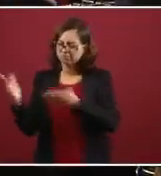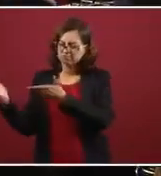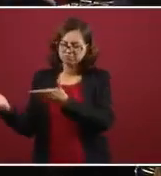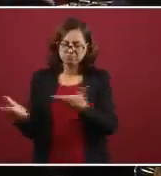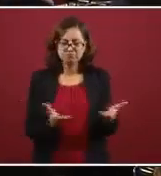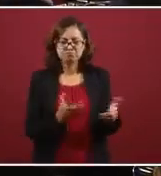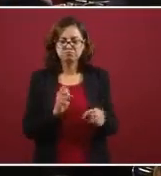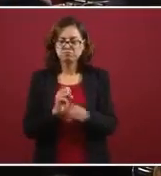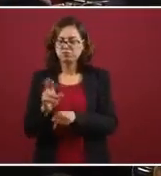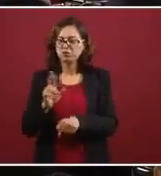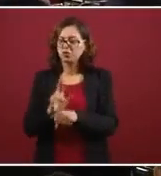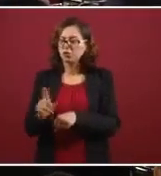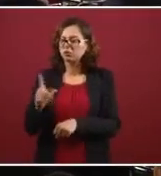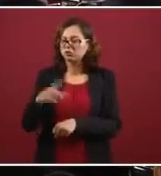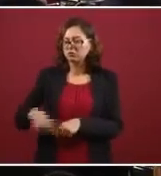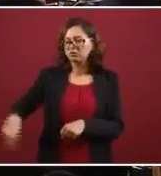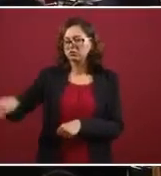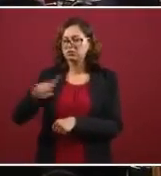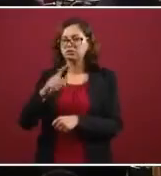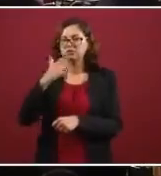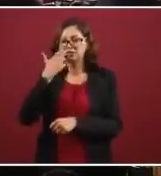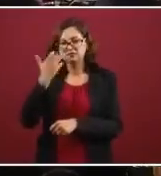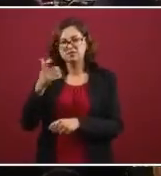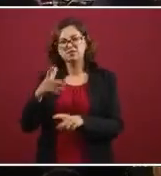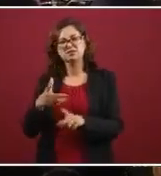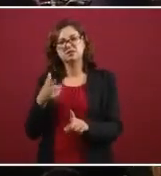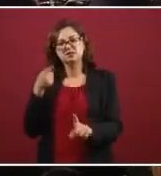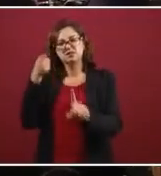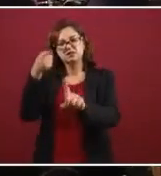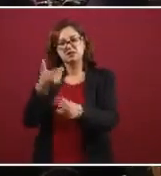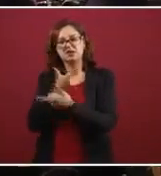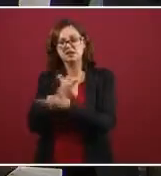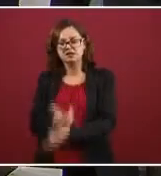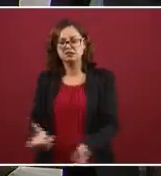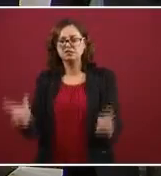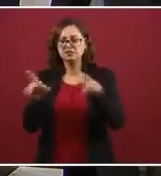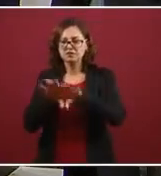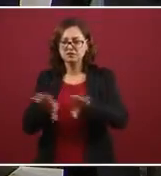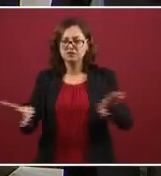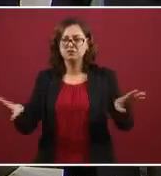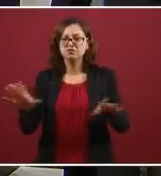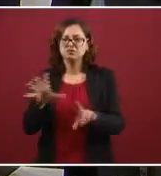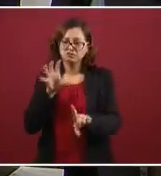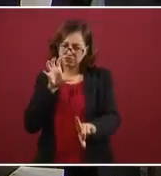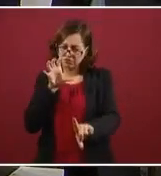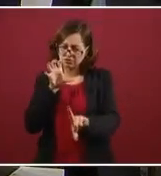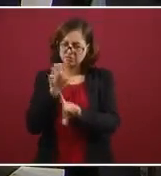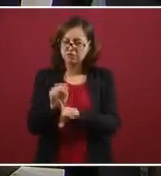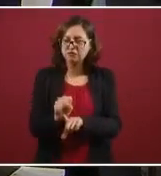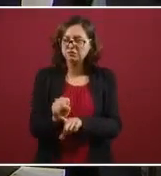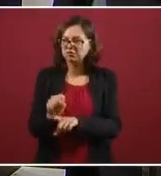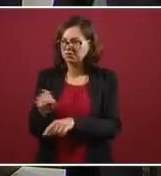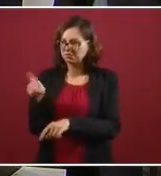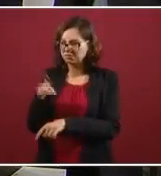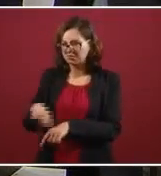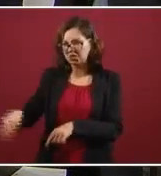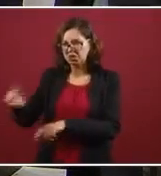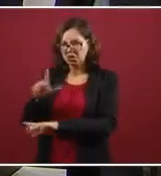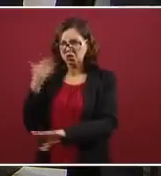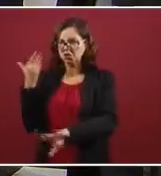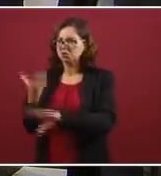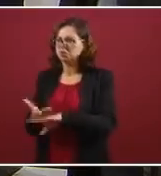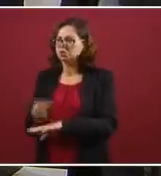eran perseguidos por defender la libertad, por defender la democracia y la justicia social. Y luego el